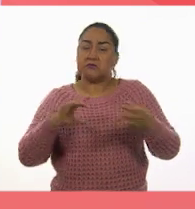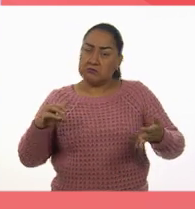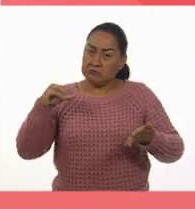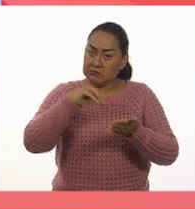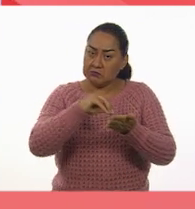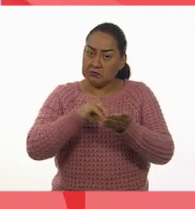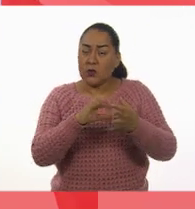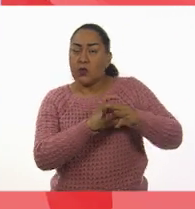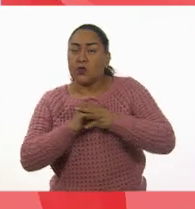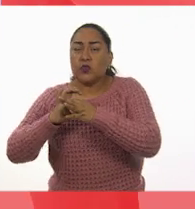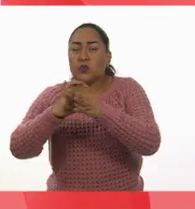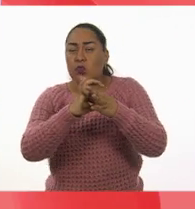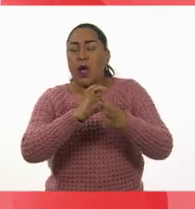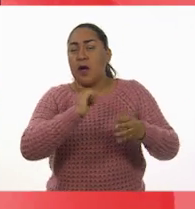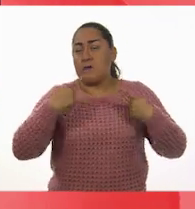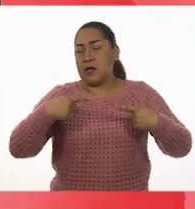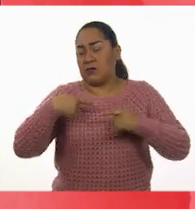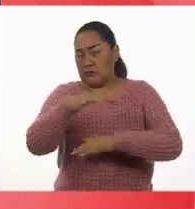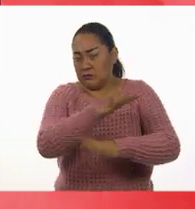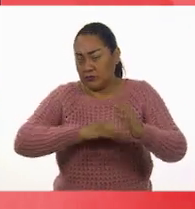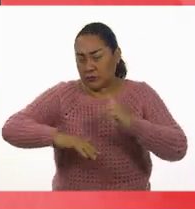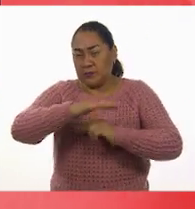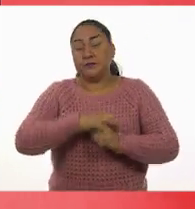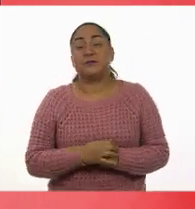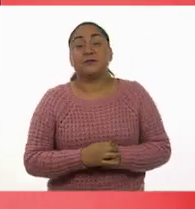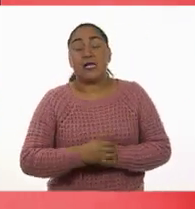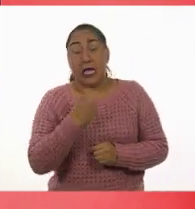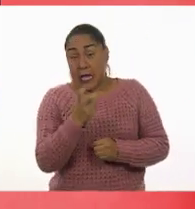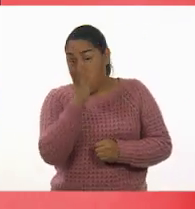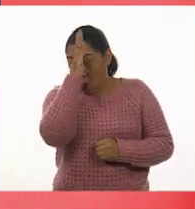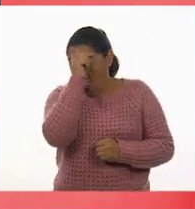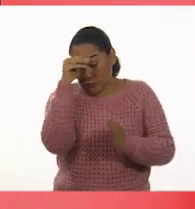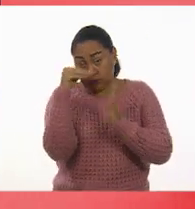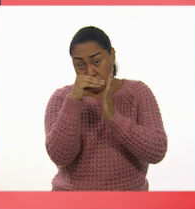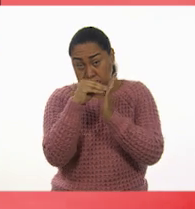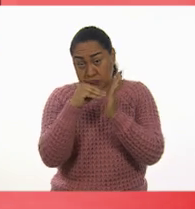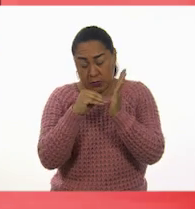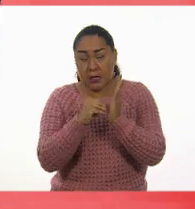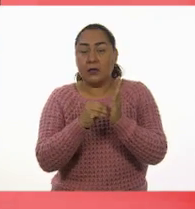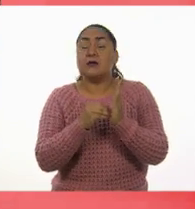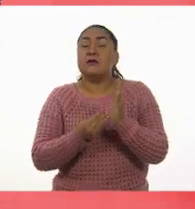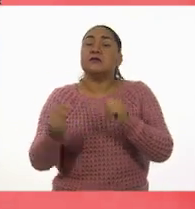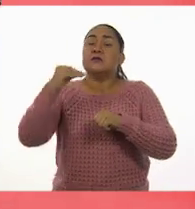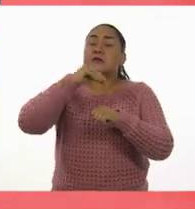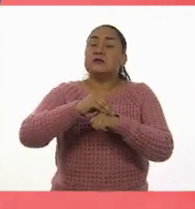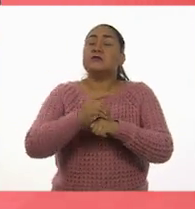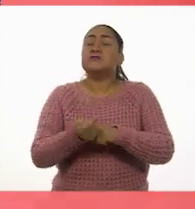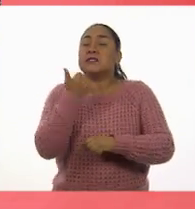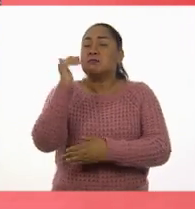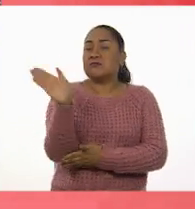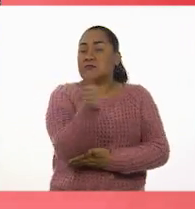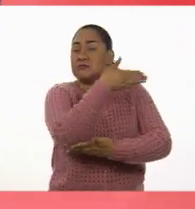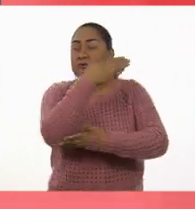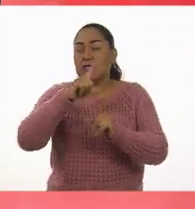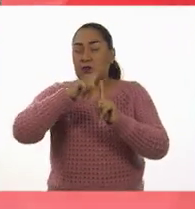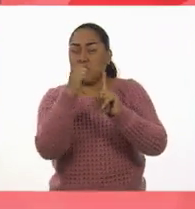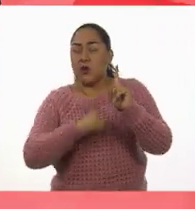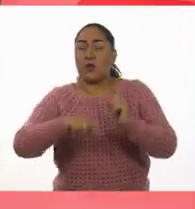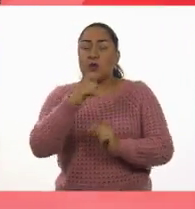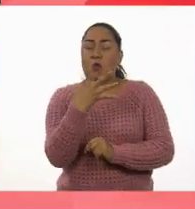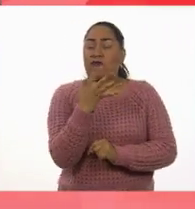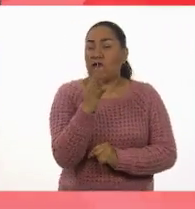de todos los grupos sociales. En el marco de estos acontecimientos, nace la bandera nacional el 24